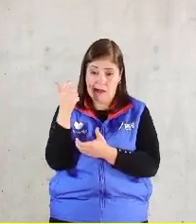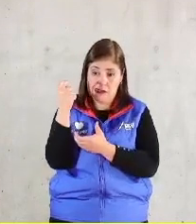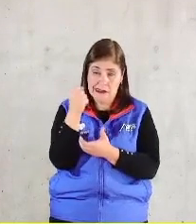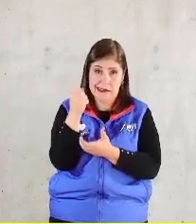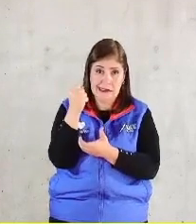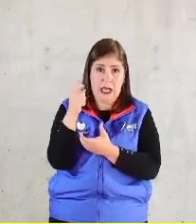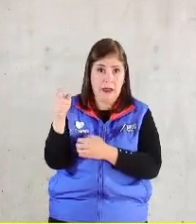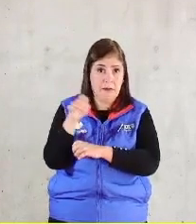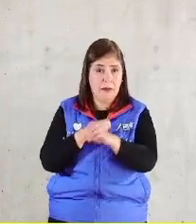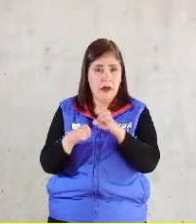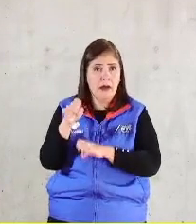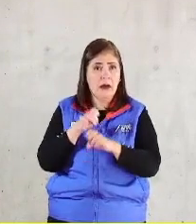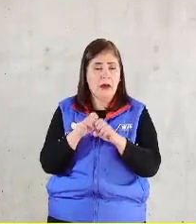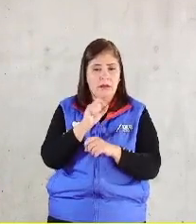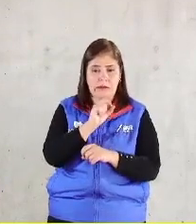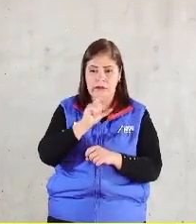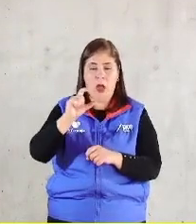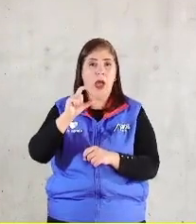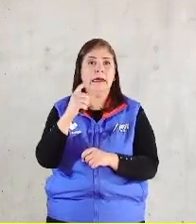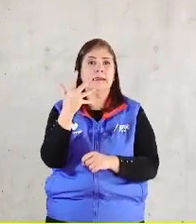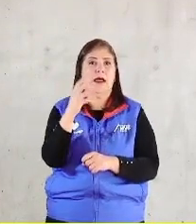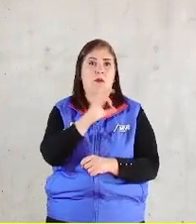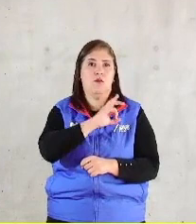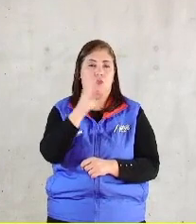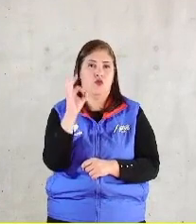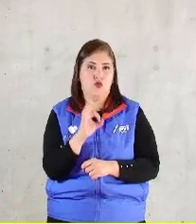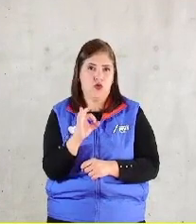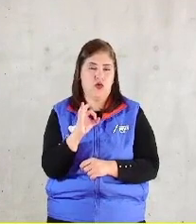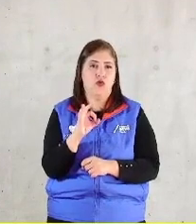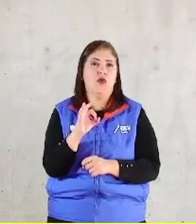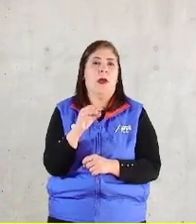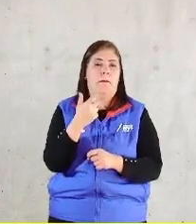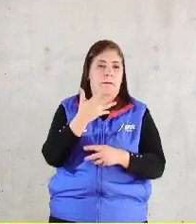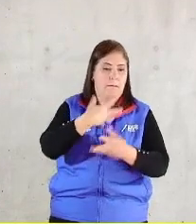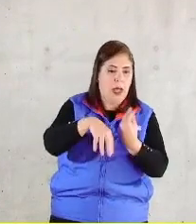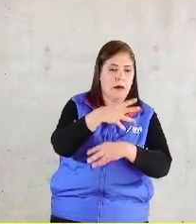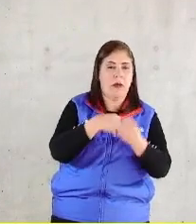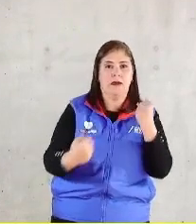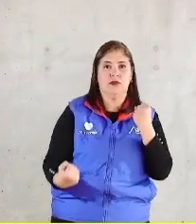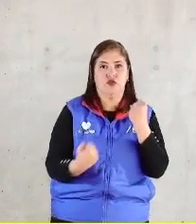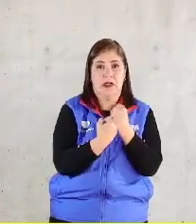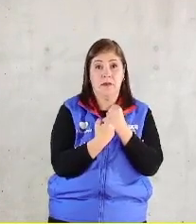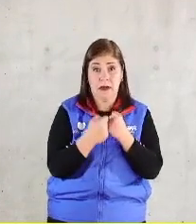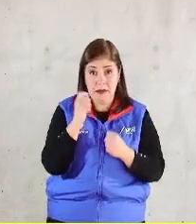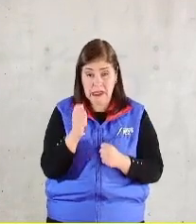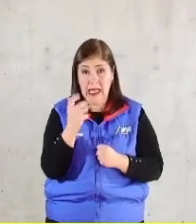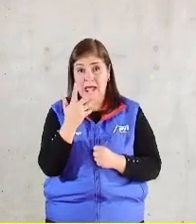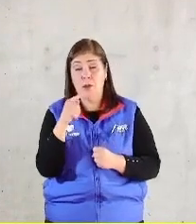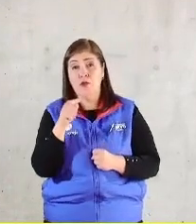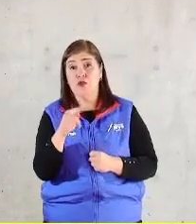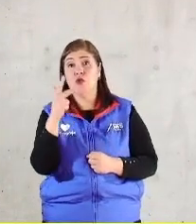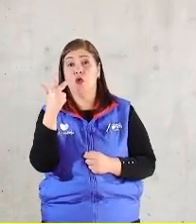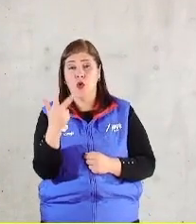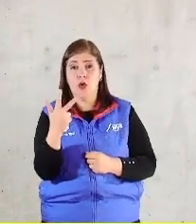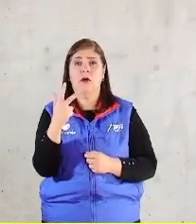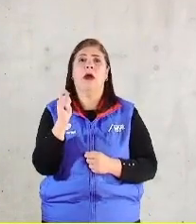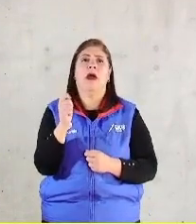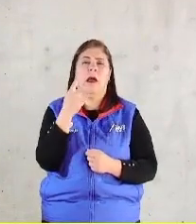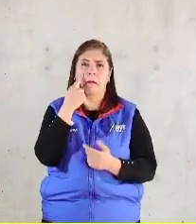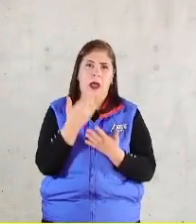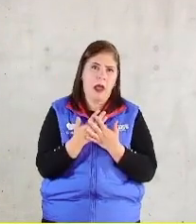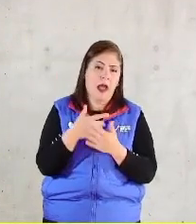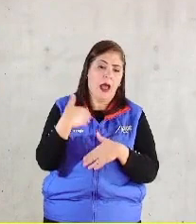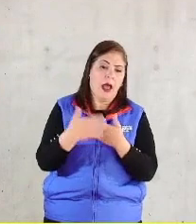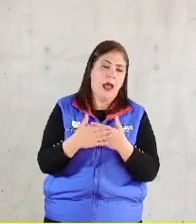que hacen las empresas, aumentó un 5% en la inversión sostenible. ¿Sí? Y se espera un 5.8% de incremento en los